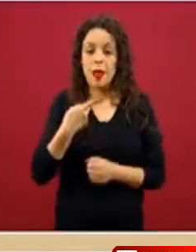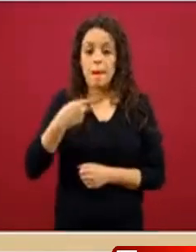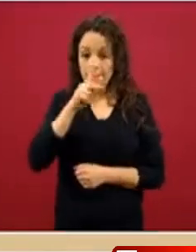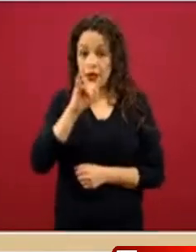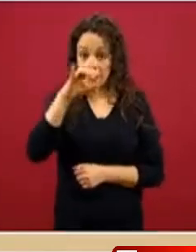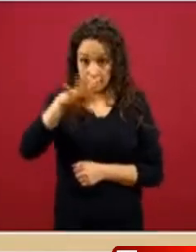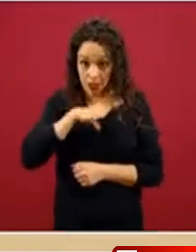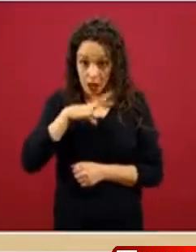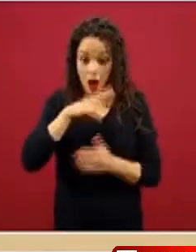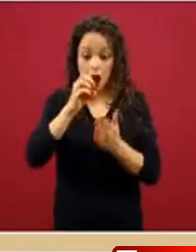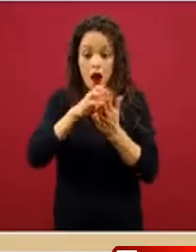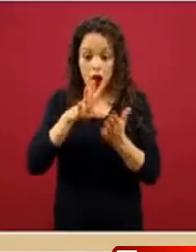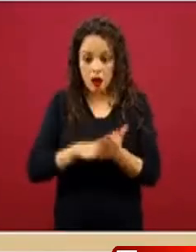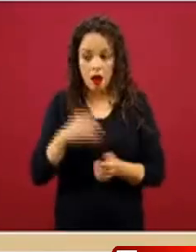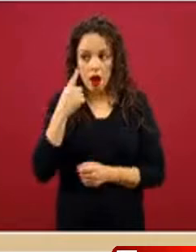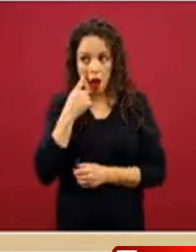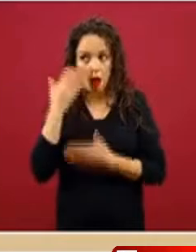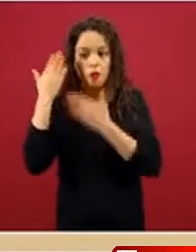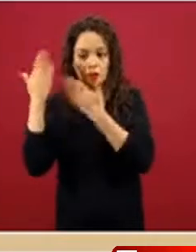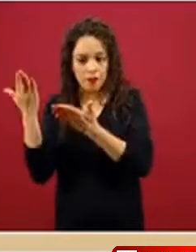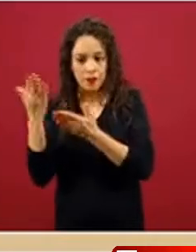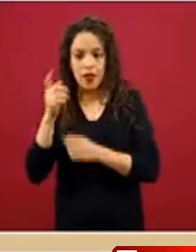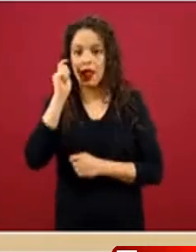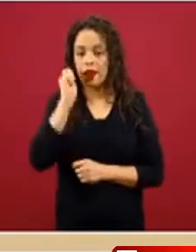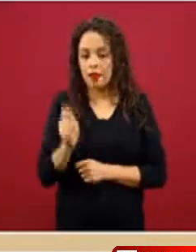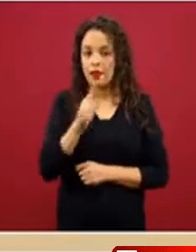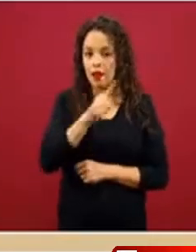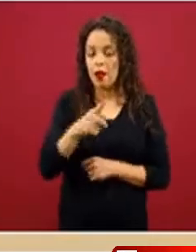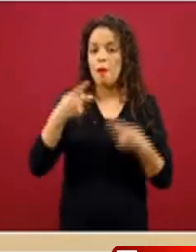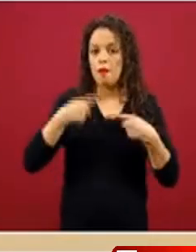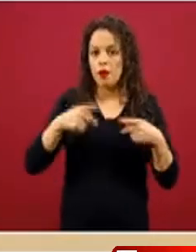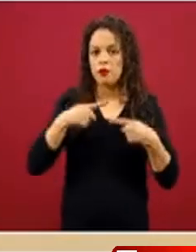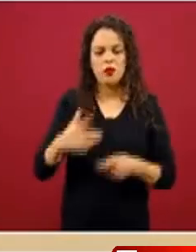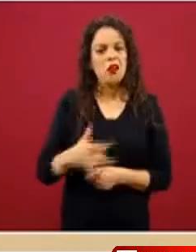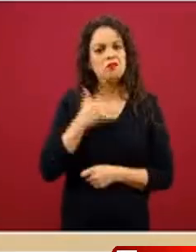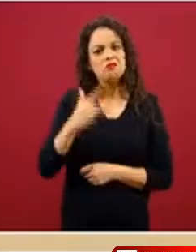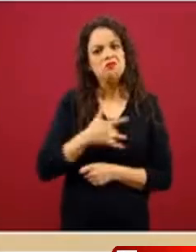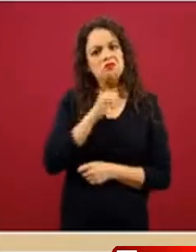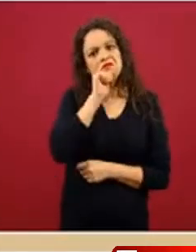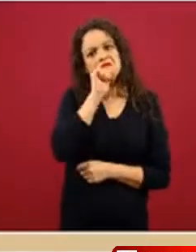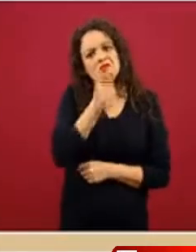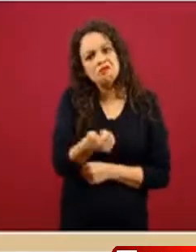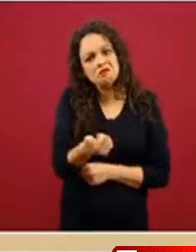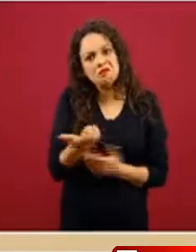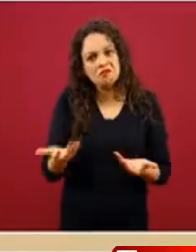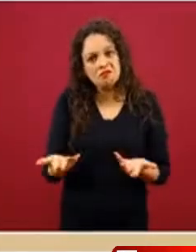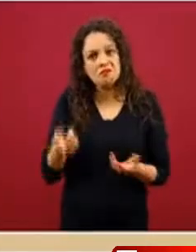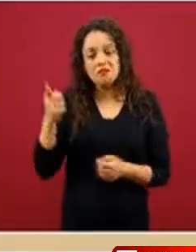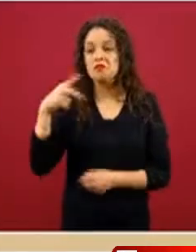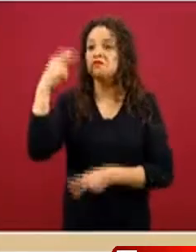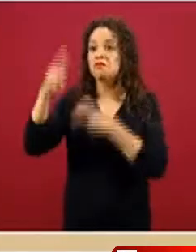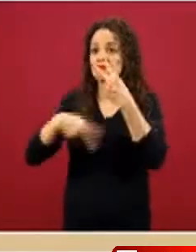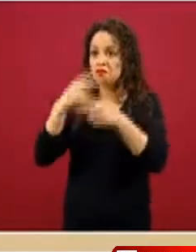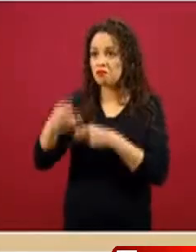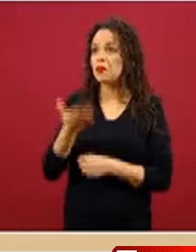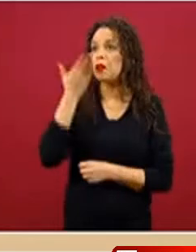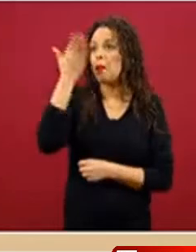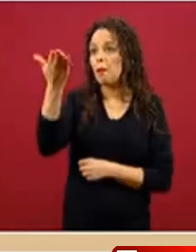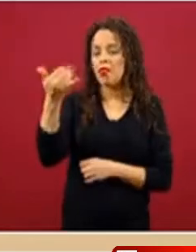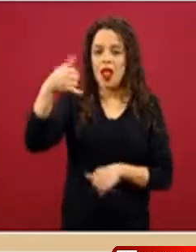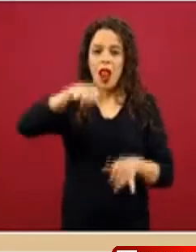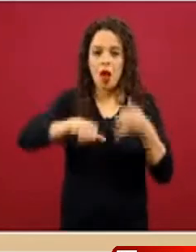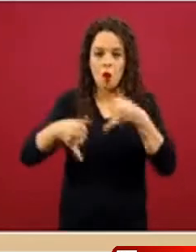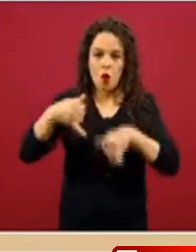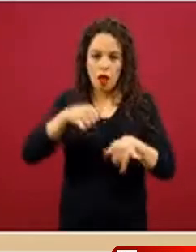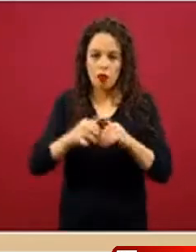que hasta el momento la mayoría han sido personas asintomáticas, es decir, son personas que llegaron a solicitar la